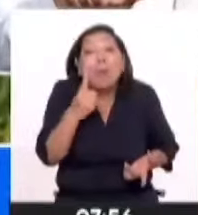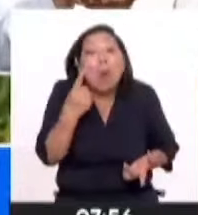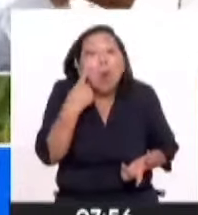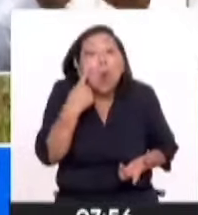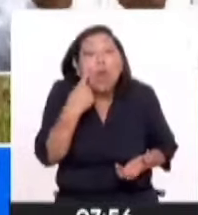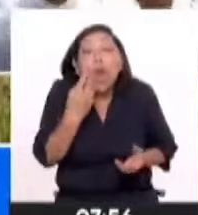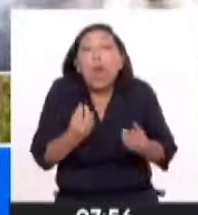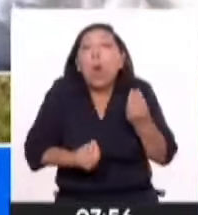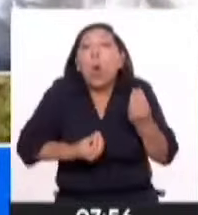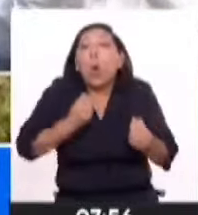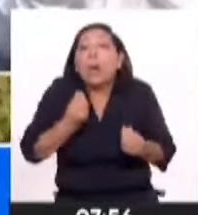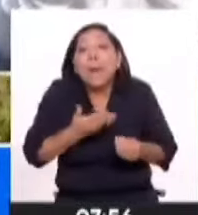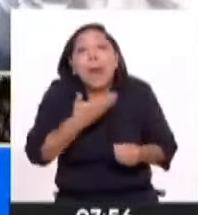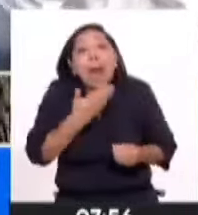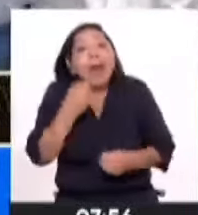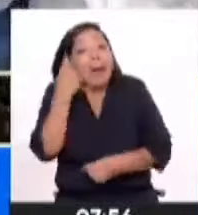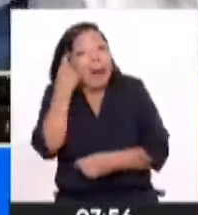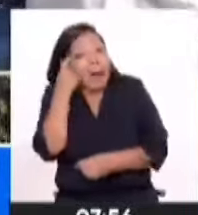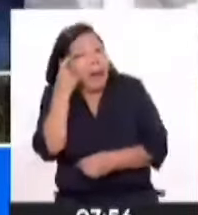parámetro me da a mí